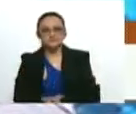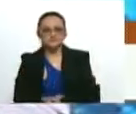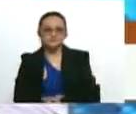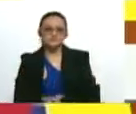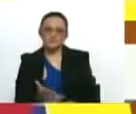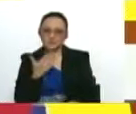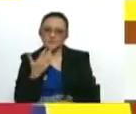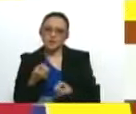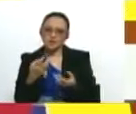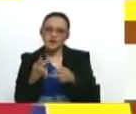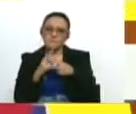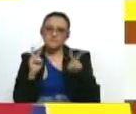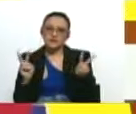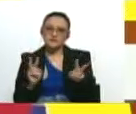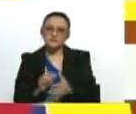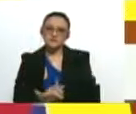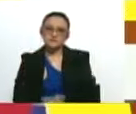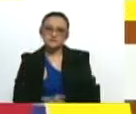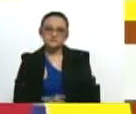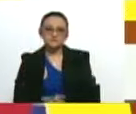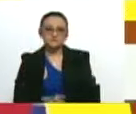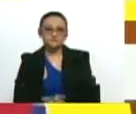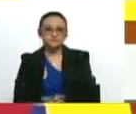Garanticemos la paz.